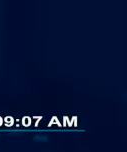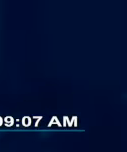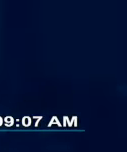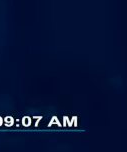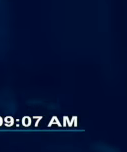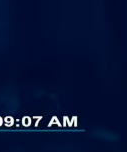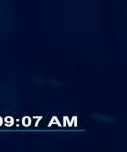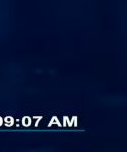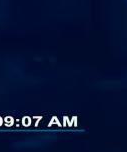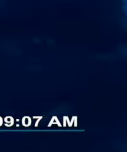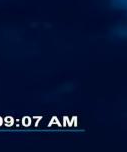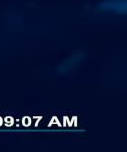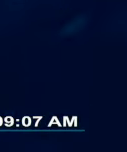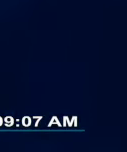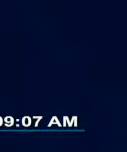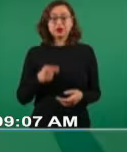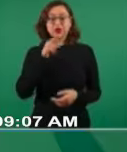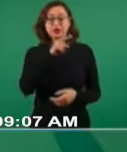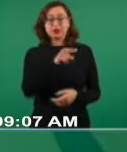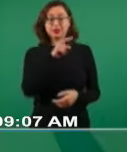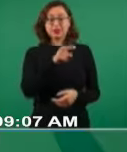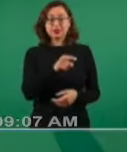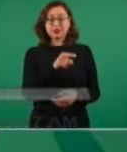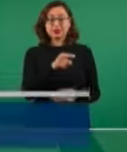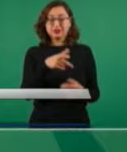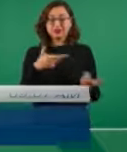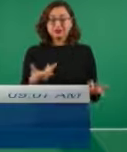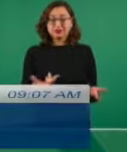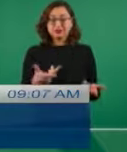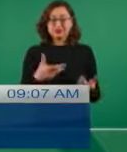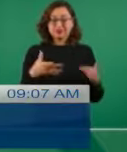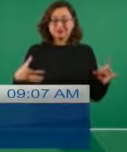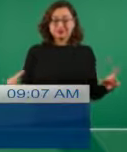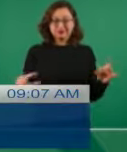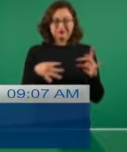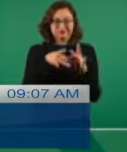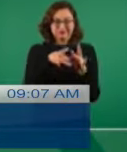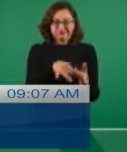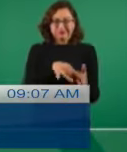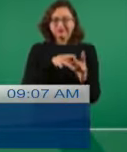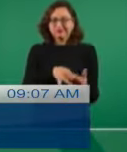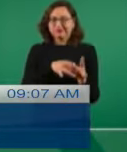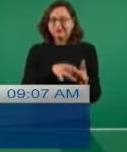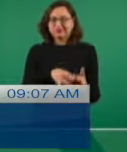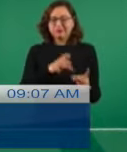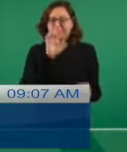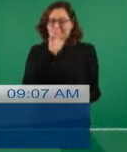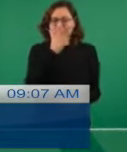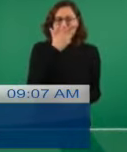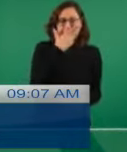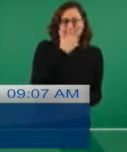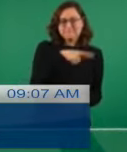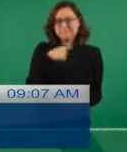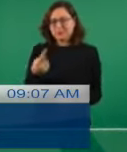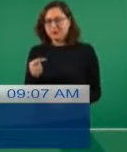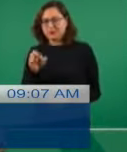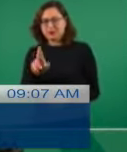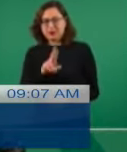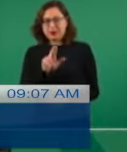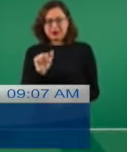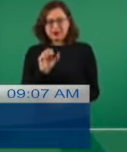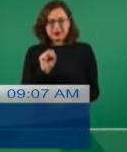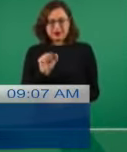se tienen en el INE en contra del presidente Andrés Manuel López Obrador y su partido Morena por estar promoviendo la consulta